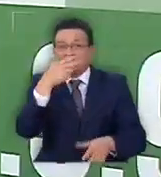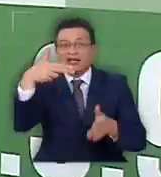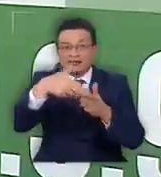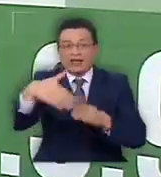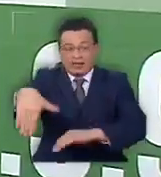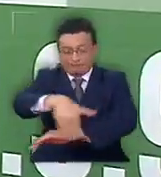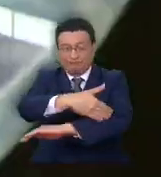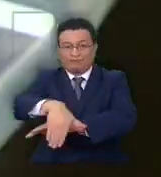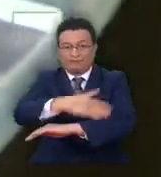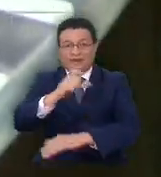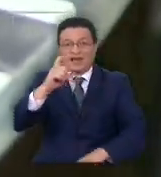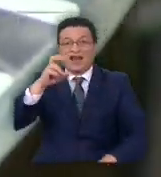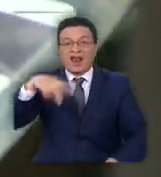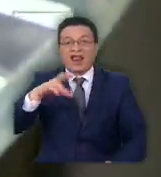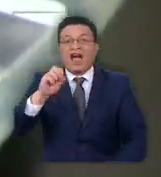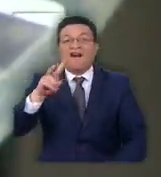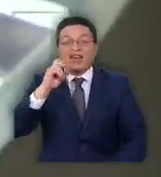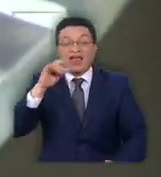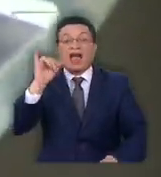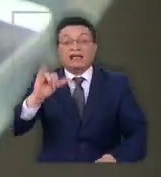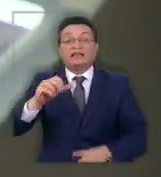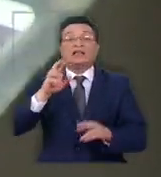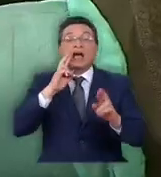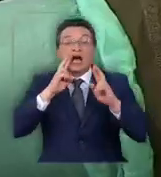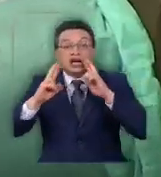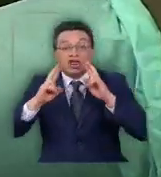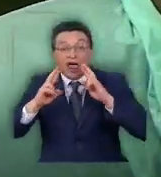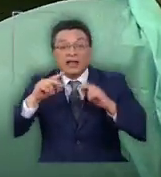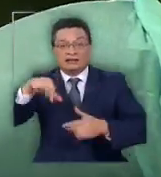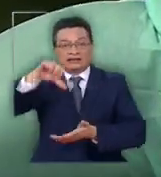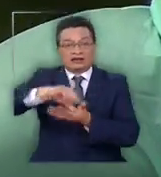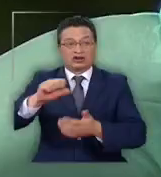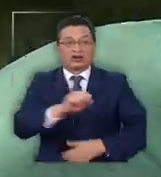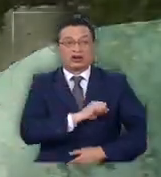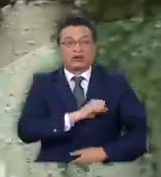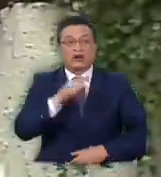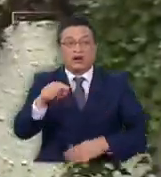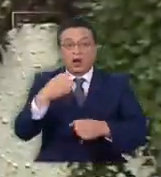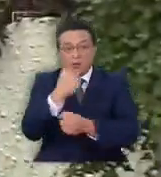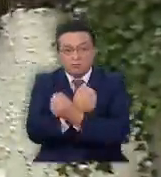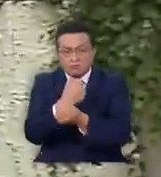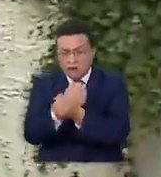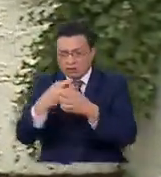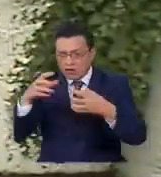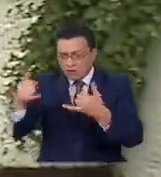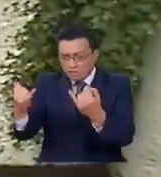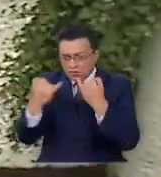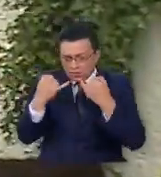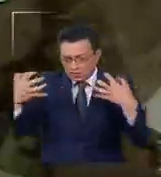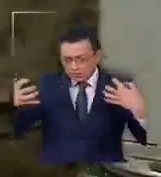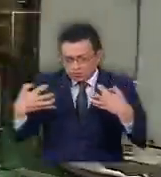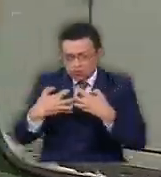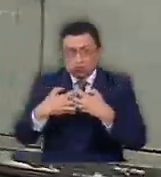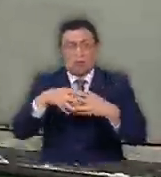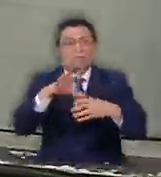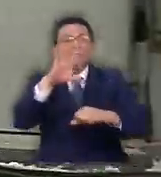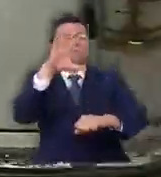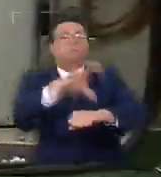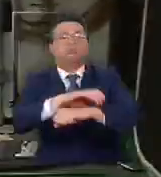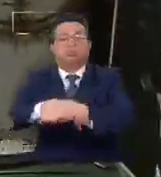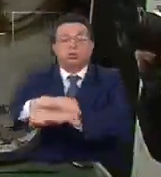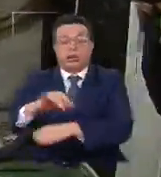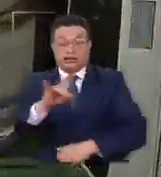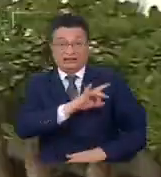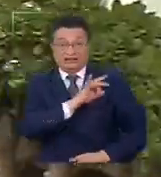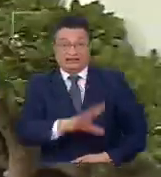Gran Avenida y de un restaurante del centro de Santiago. Carabineros cruzó la información y detuvo a la banda de clonadores compuesta por